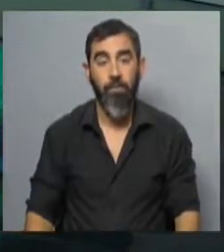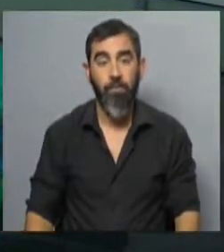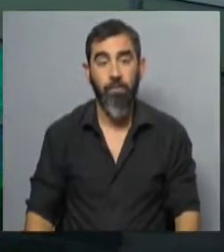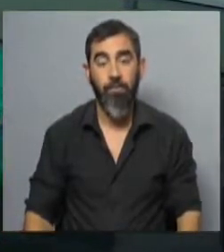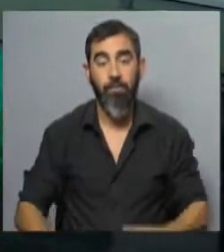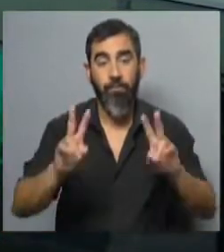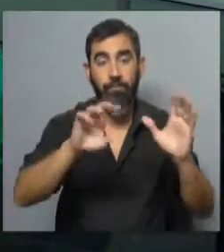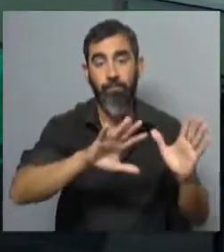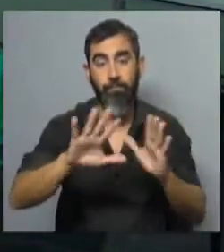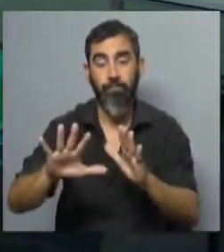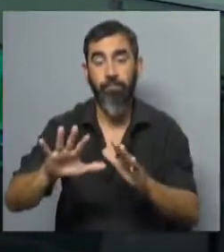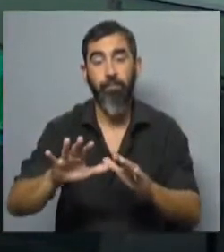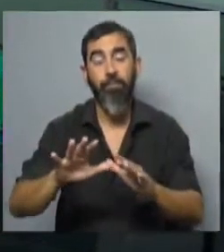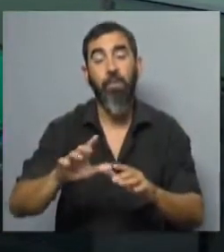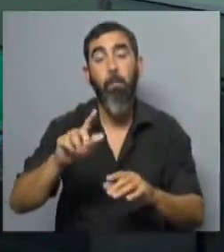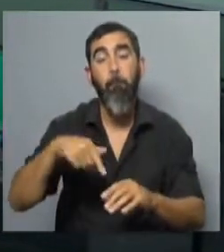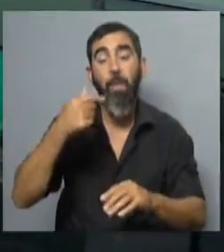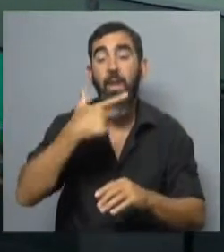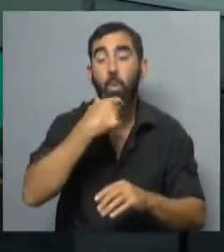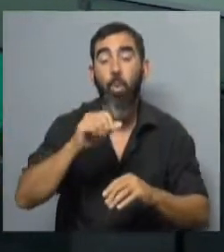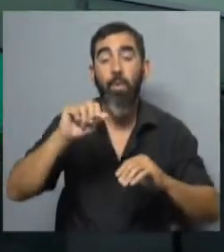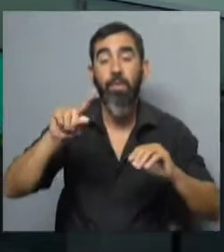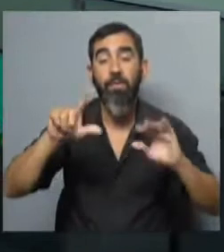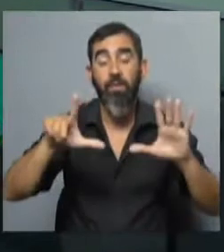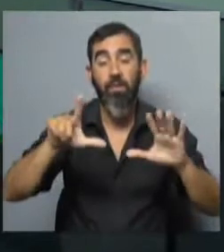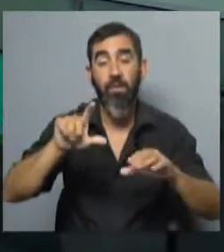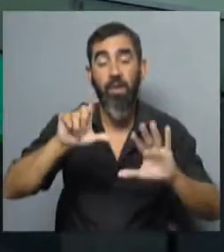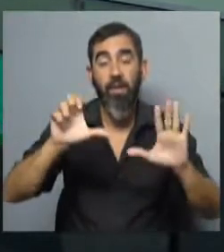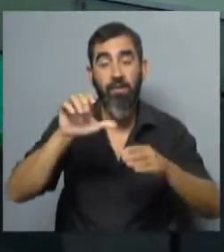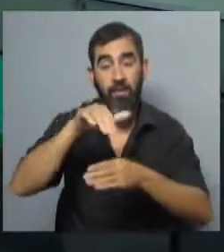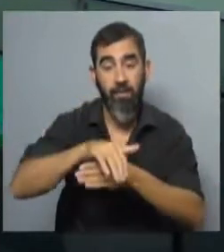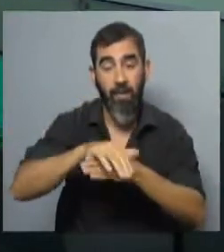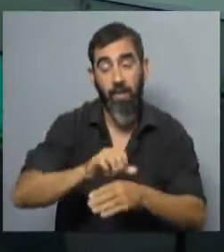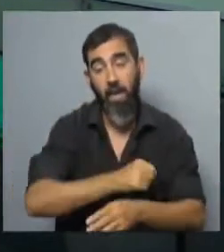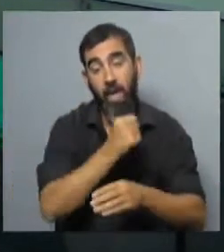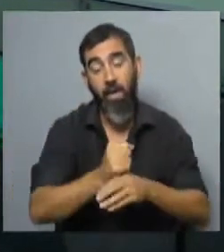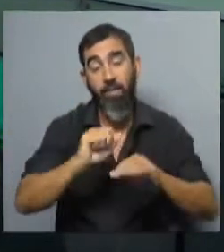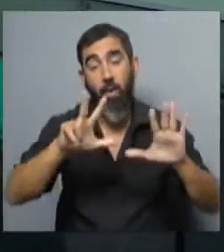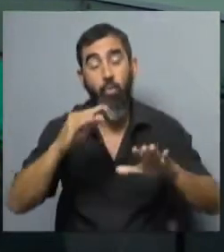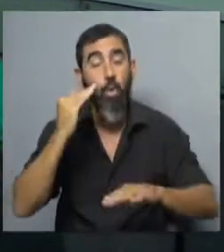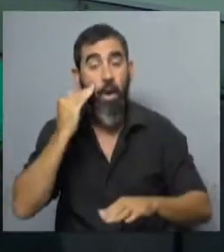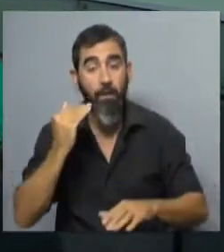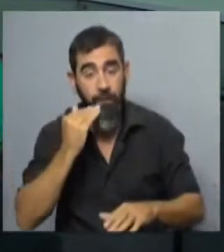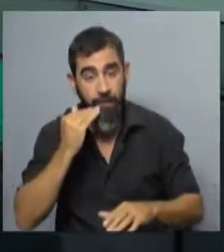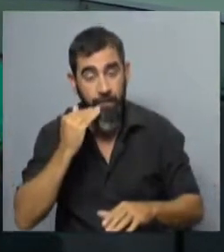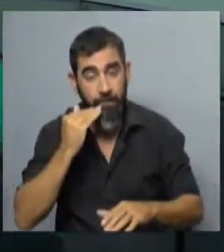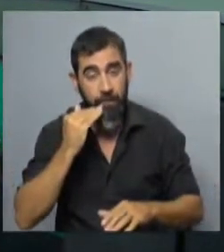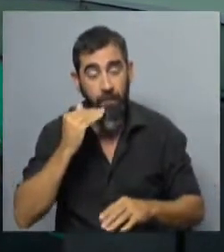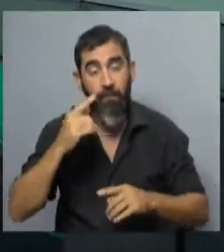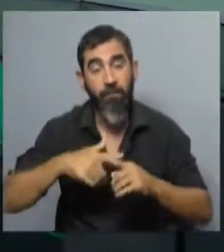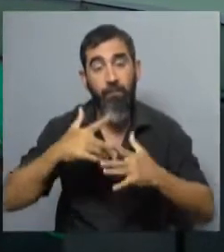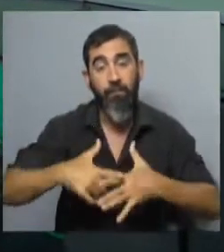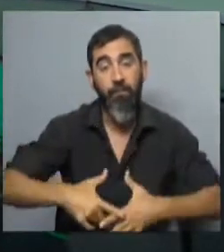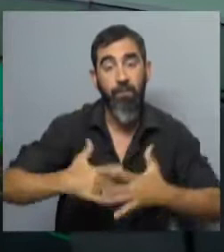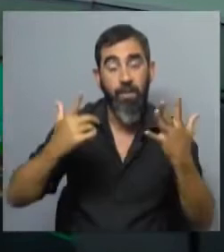Vamos a ir a otros temas. Les contamos que desde mañana jueves 17 a la hora 18 y hasta el próximo 8 de abril se va a realizar un festival en